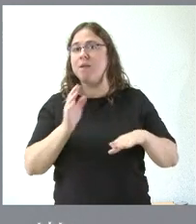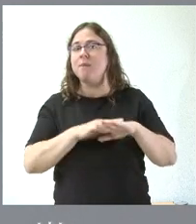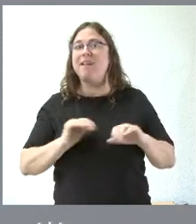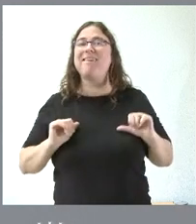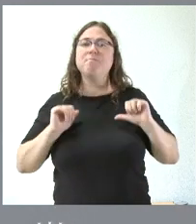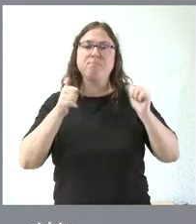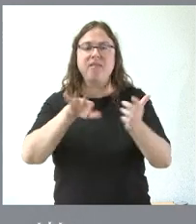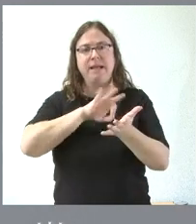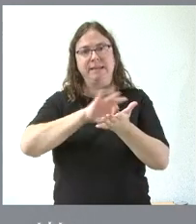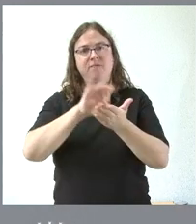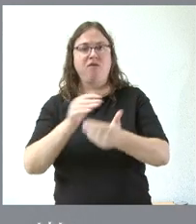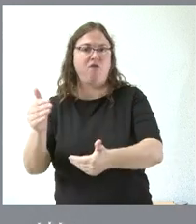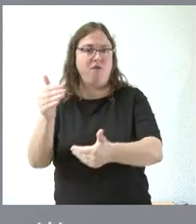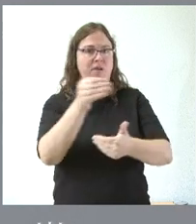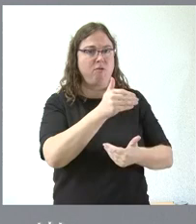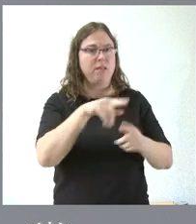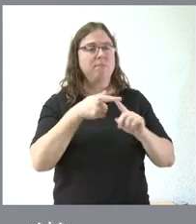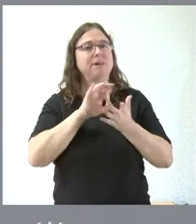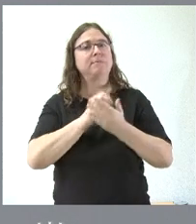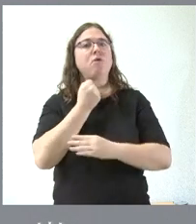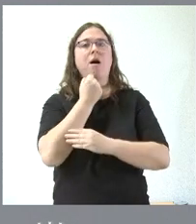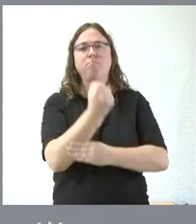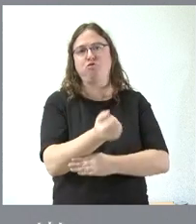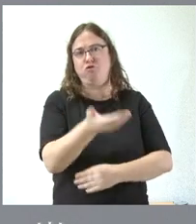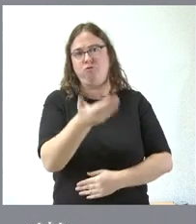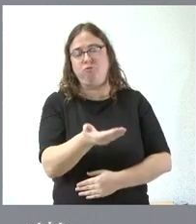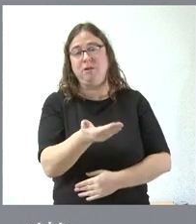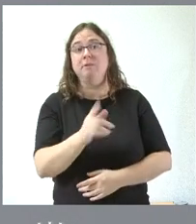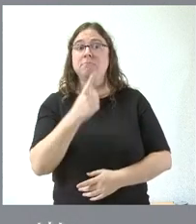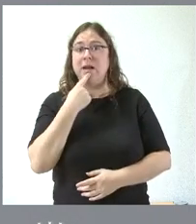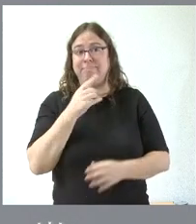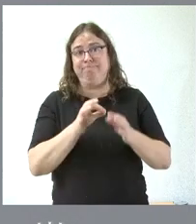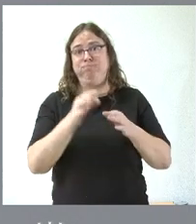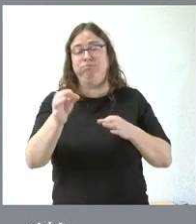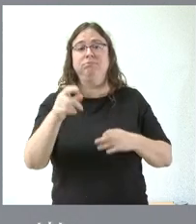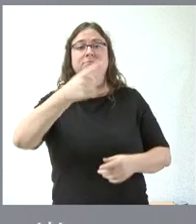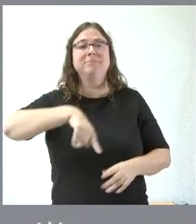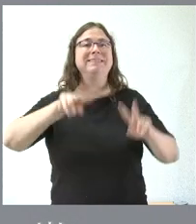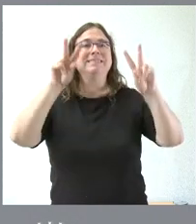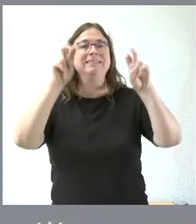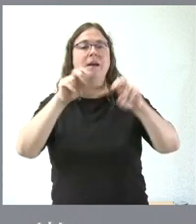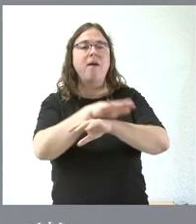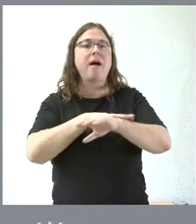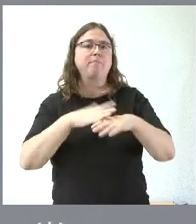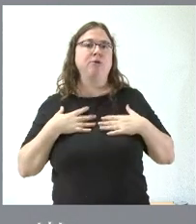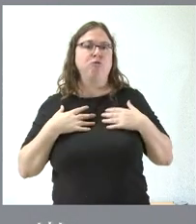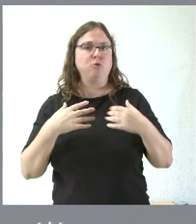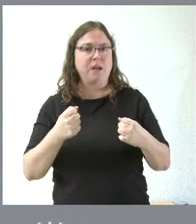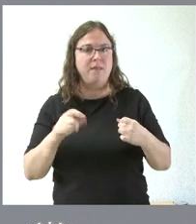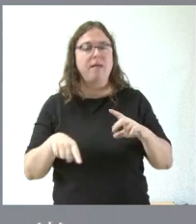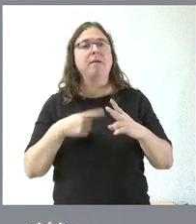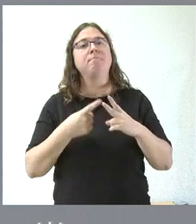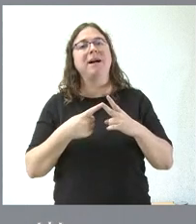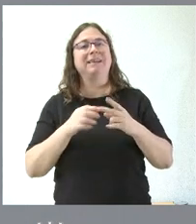servicios de acogida y los servicios de apoyo que Son imprescindibles fundamentalmente en una primera instancia los que tienen que ver con el ámbito sanitario y de los